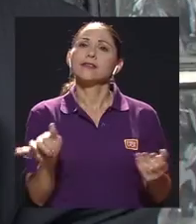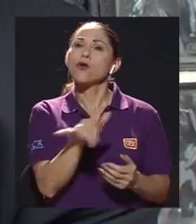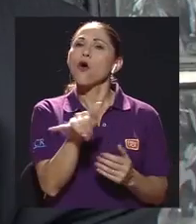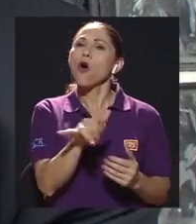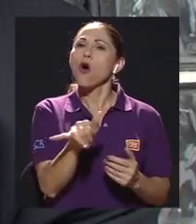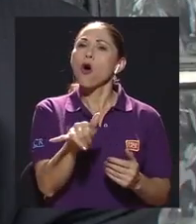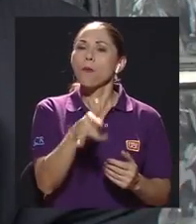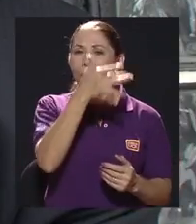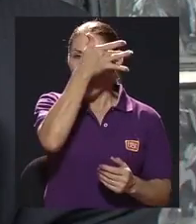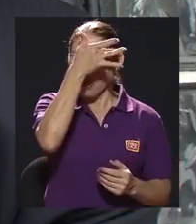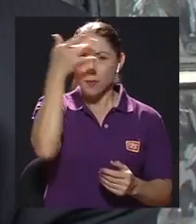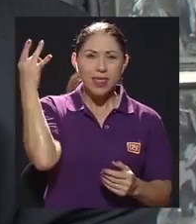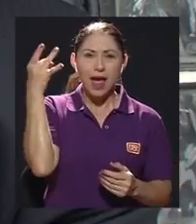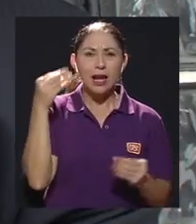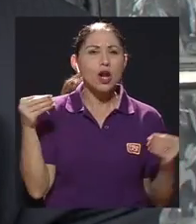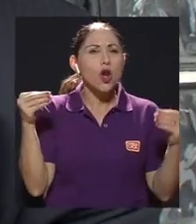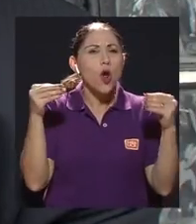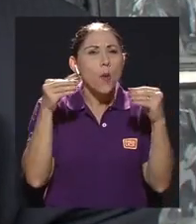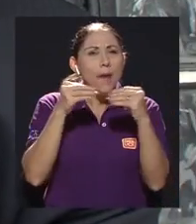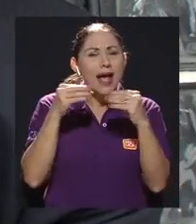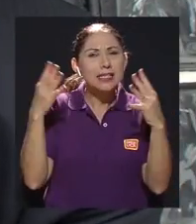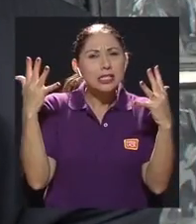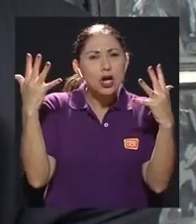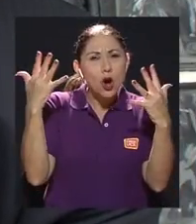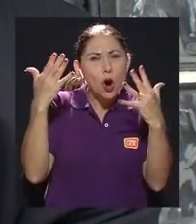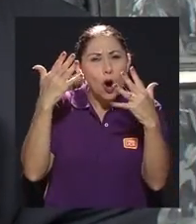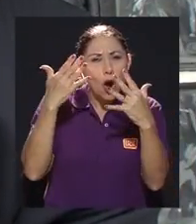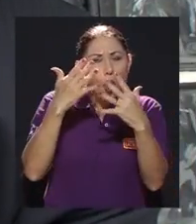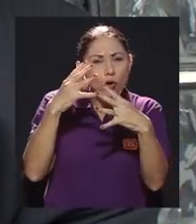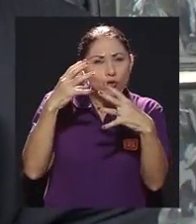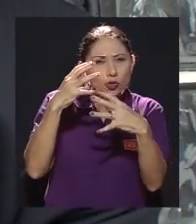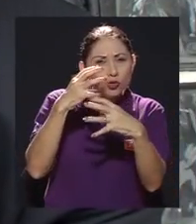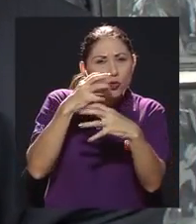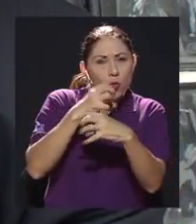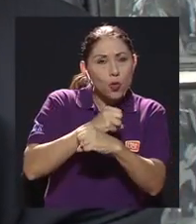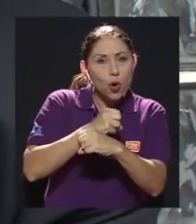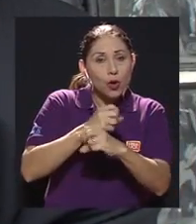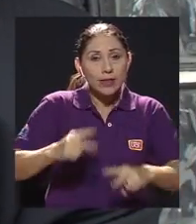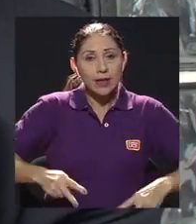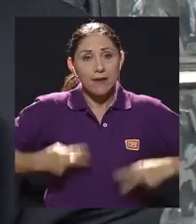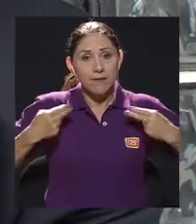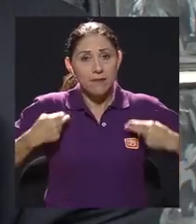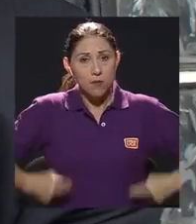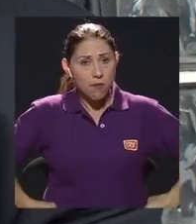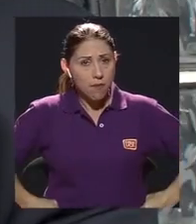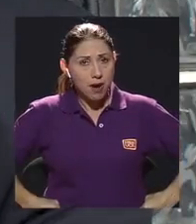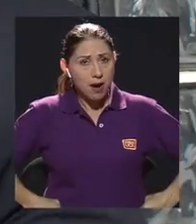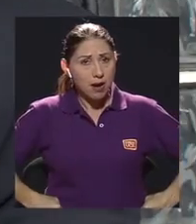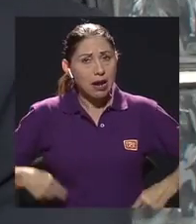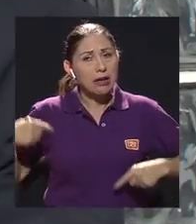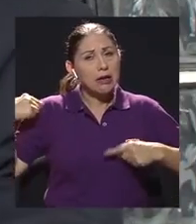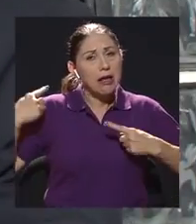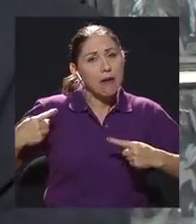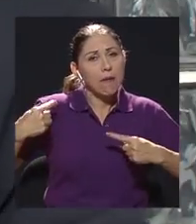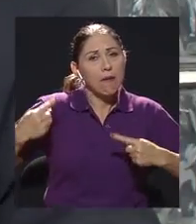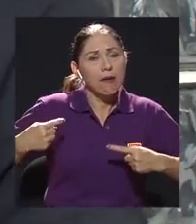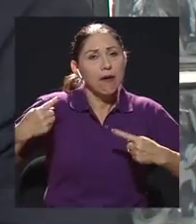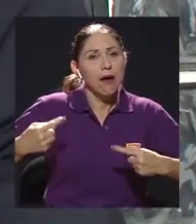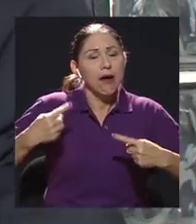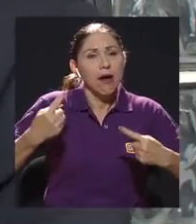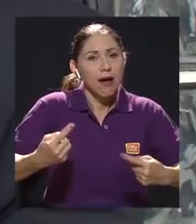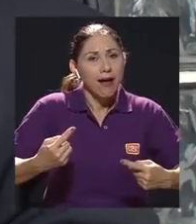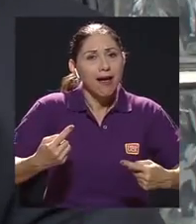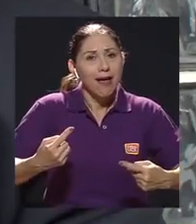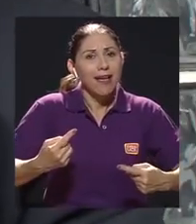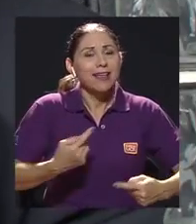olvidar lo más oscuro de la vida humana y que constantemente está tentada,